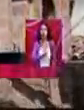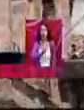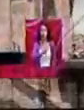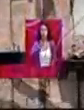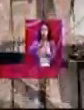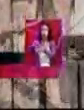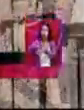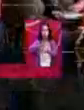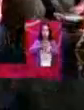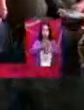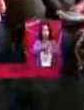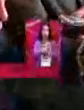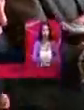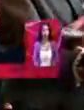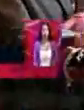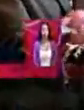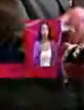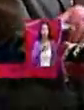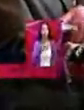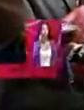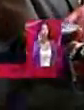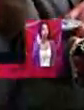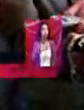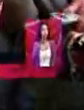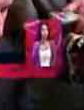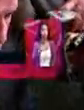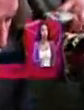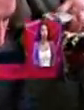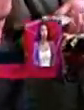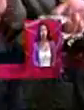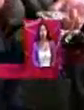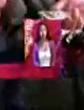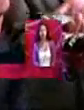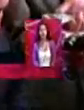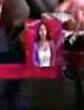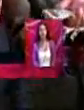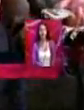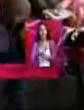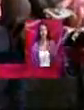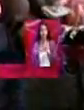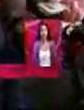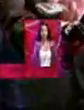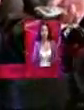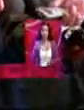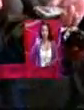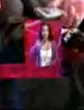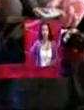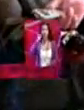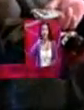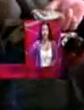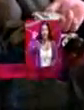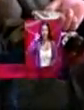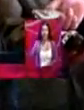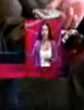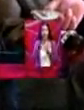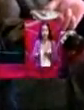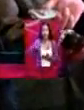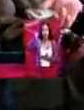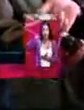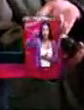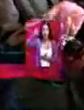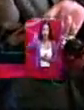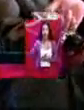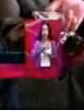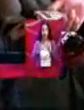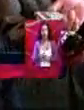y distritales. Yo creo que es un tema importante. Yo tengo asegurado el día de ayer, antes de ayer, el fin de semana hemos conversado